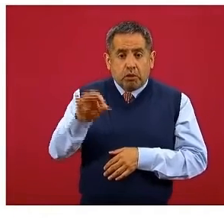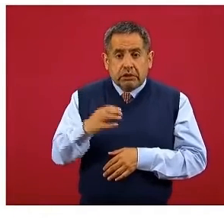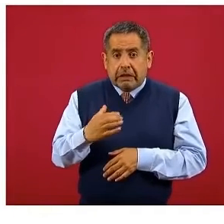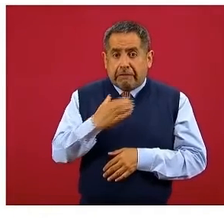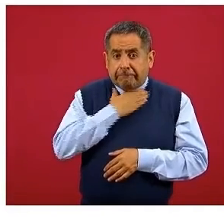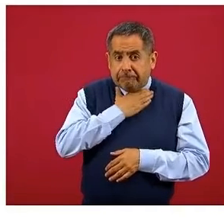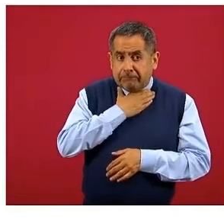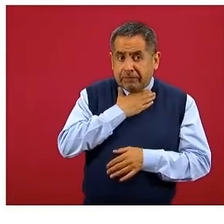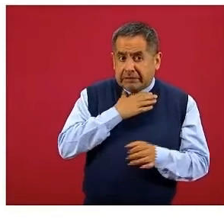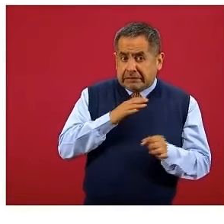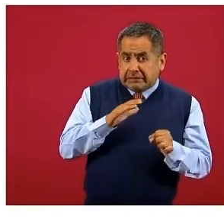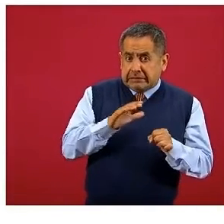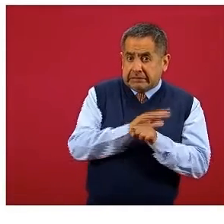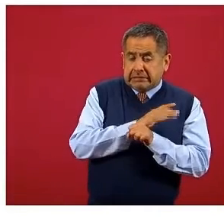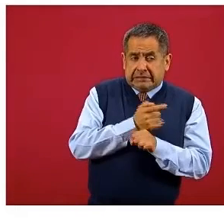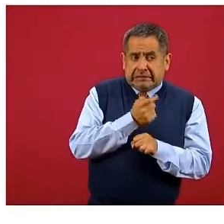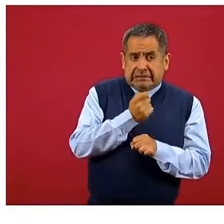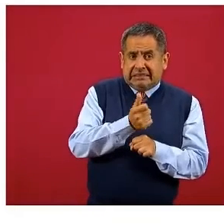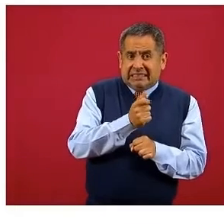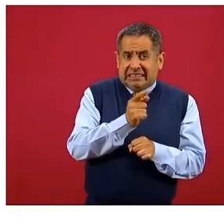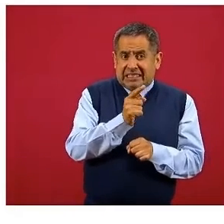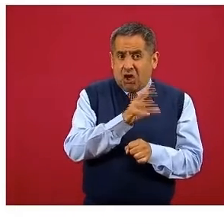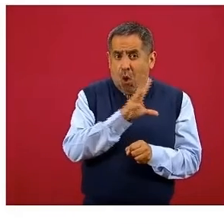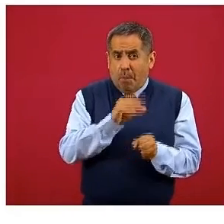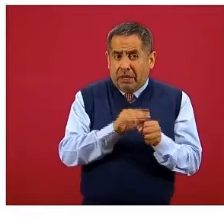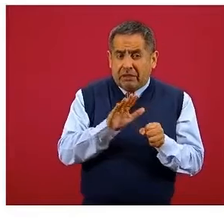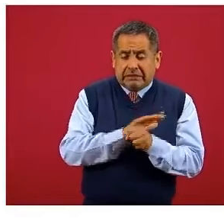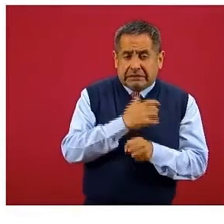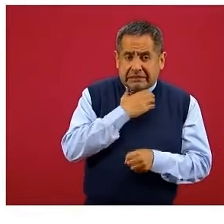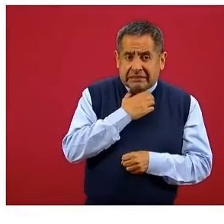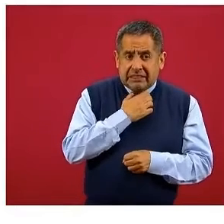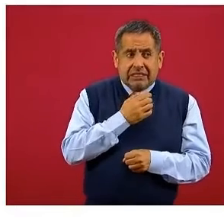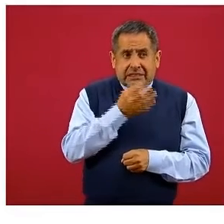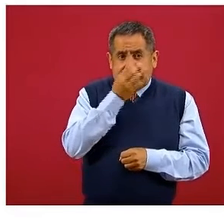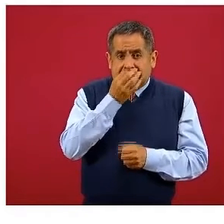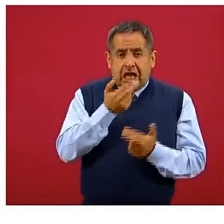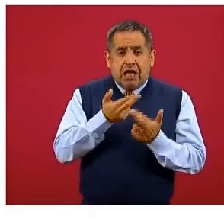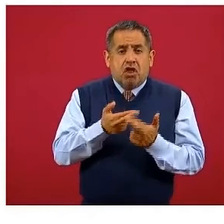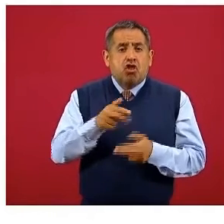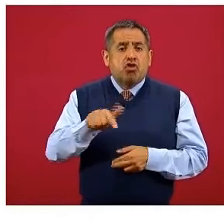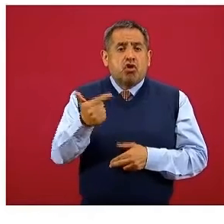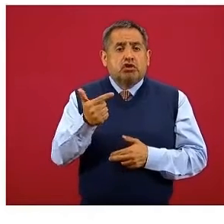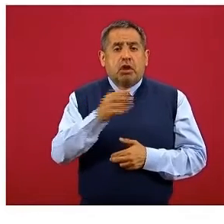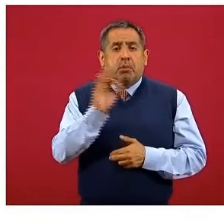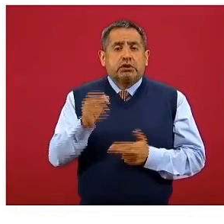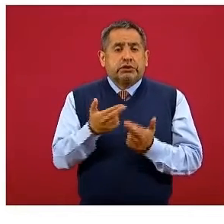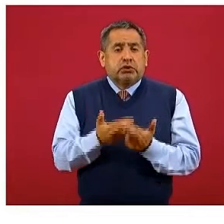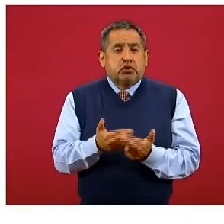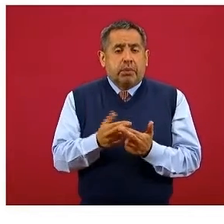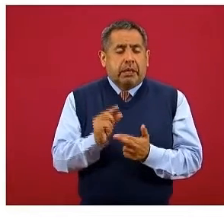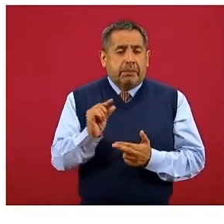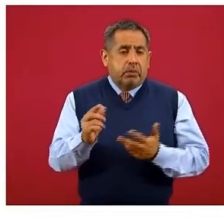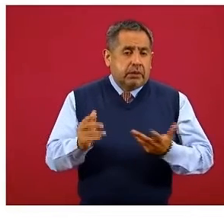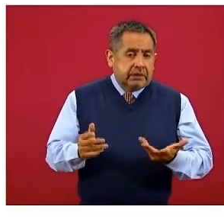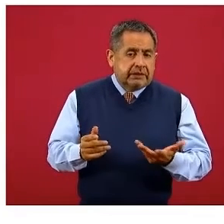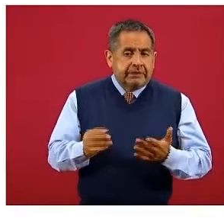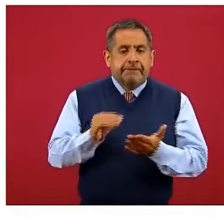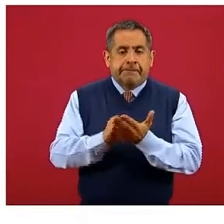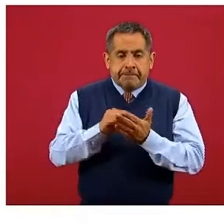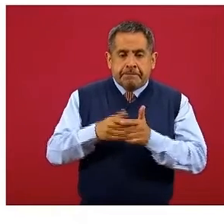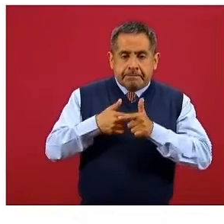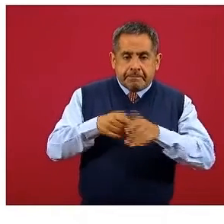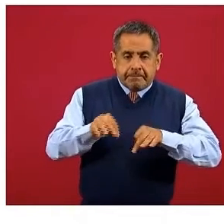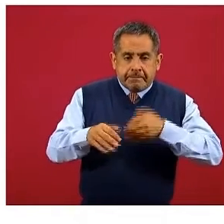de su ocupación, dejando solamente un 12% de disponibilidad, por lo que se continúa